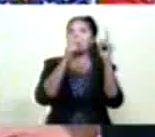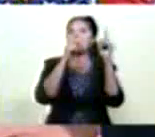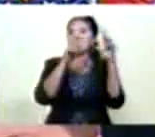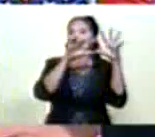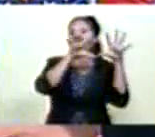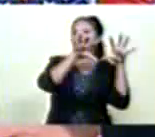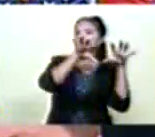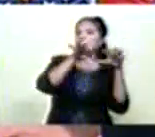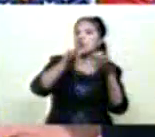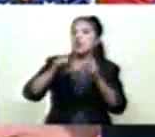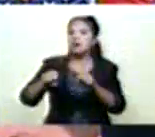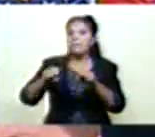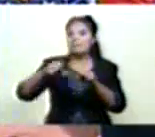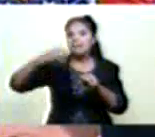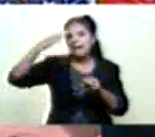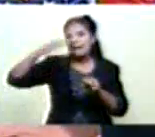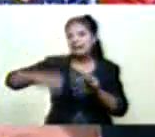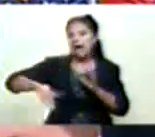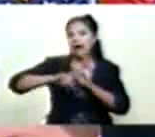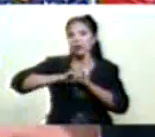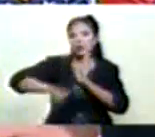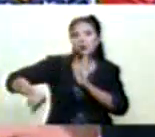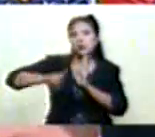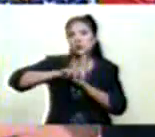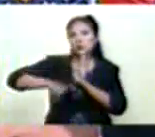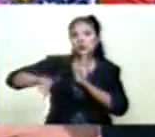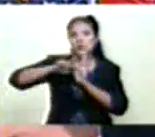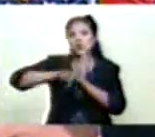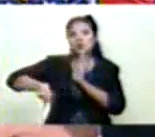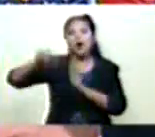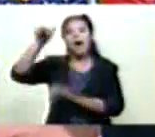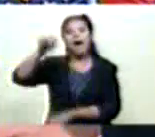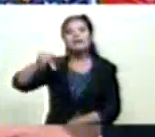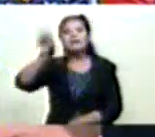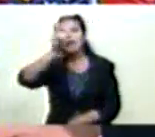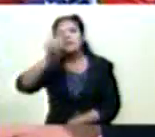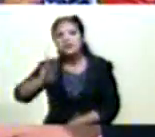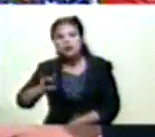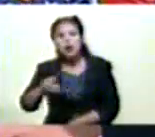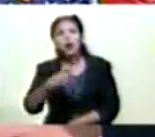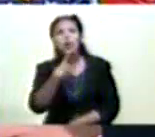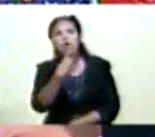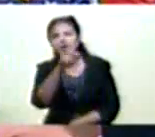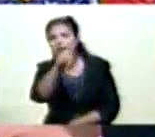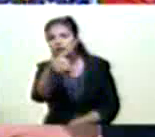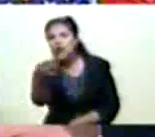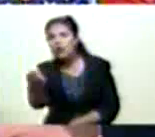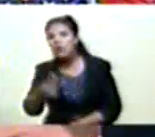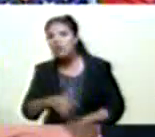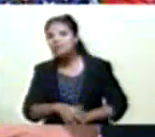invasión militar gringa a Venezuela. ¿No lo dije?